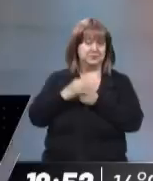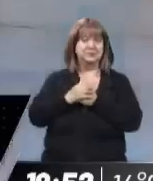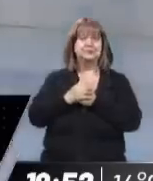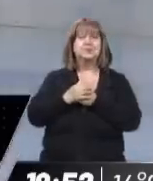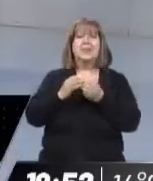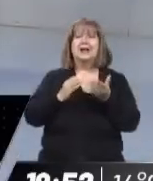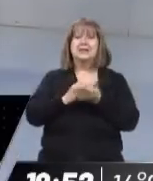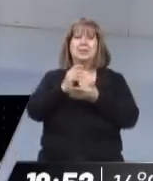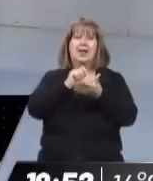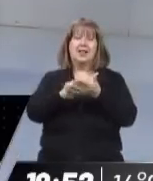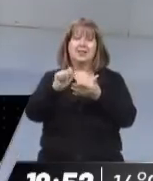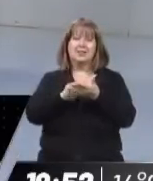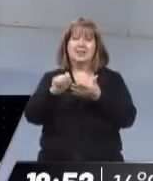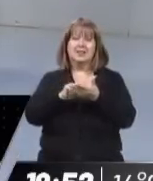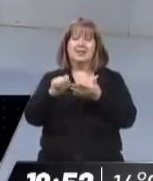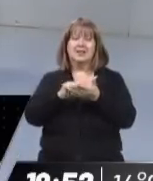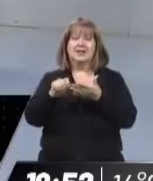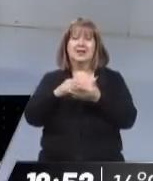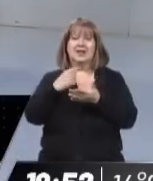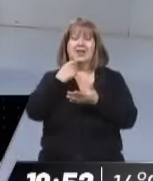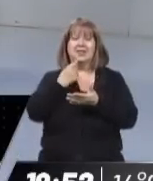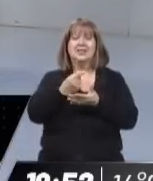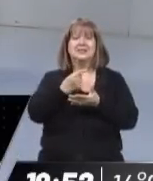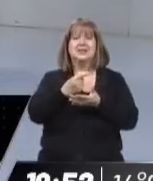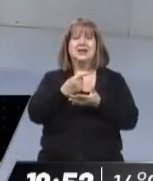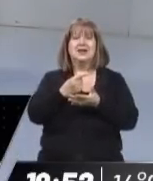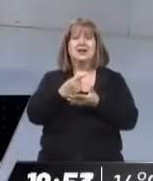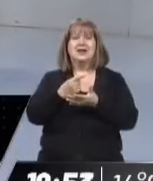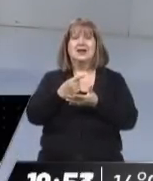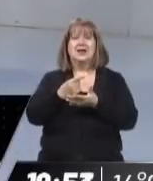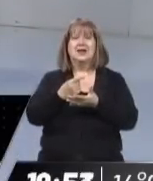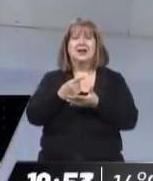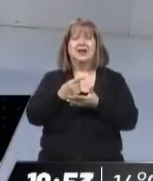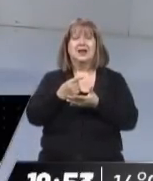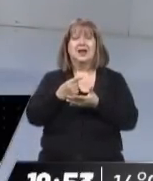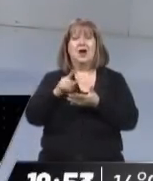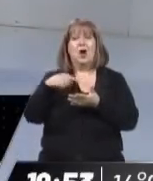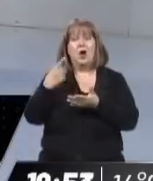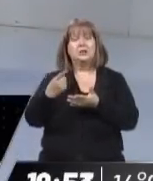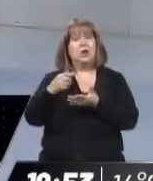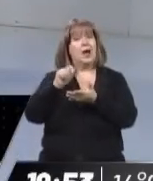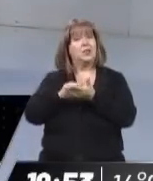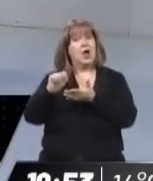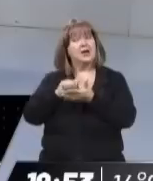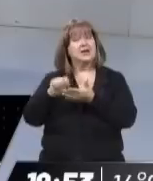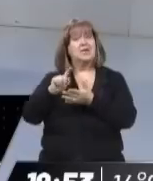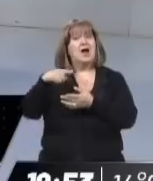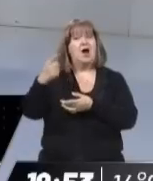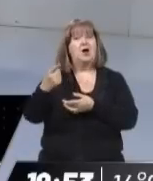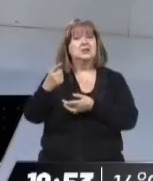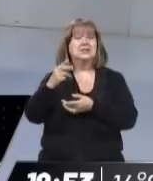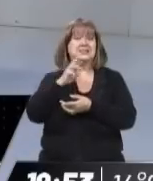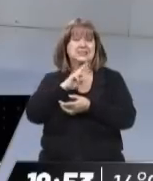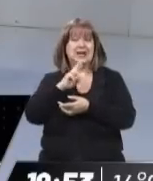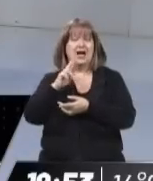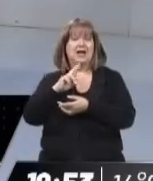vez que digo adiós, esa que dice, nena, no te pongas. Claro. No era para ella. No, es para la madre. ¿La madre? Ah, mira, pensé que era para otra chica.